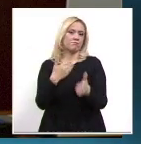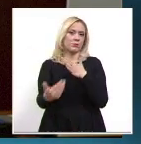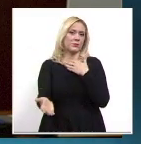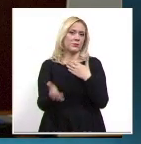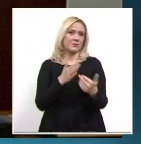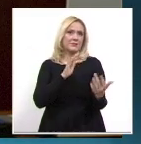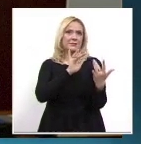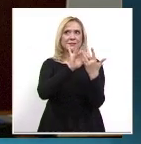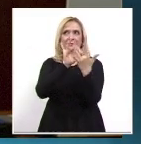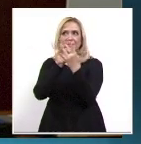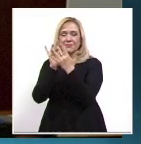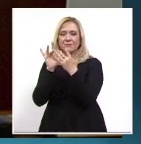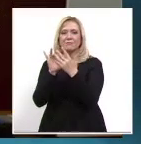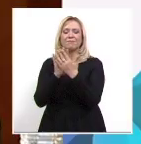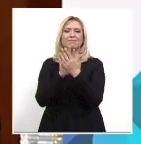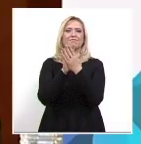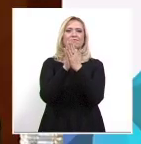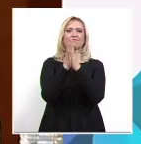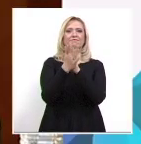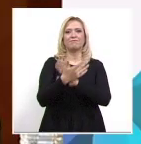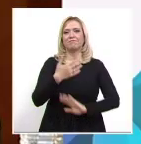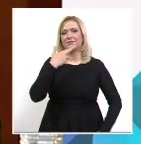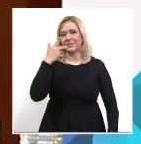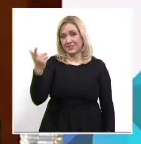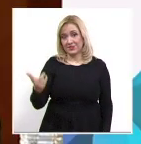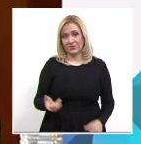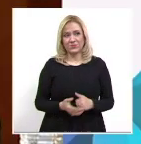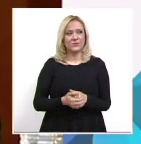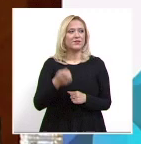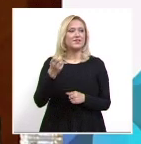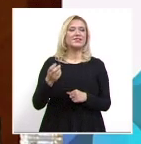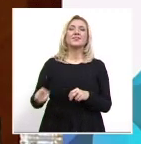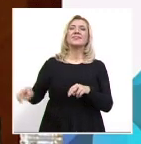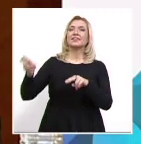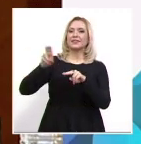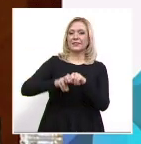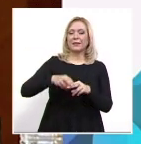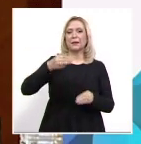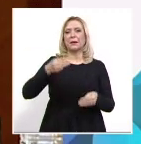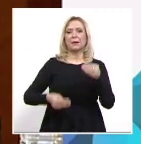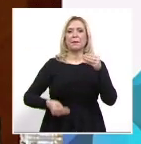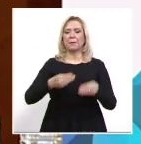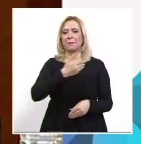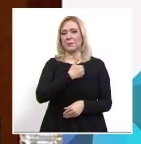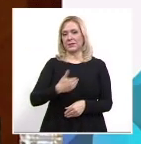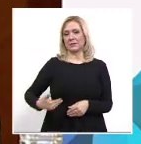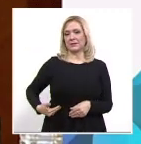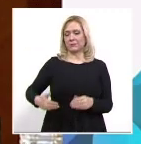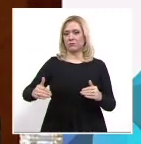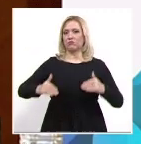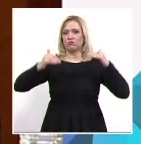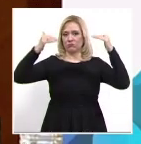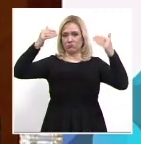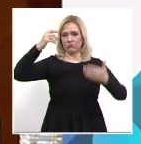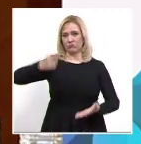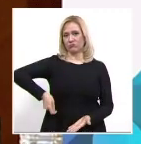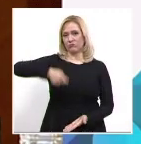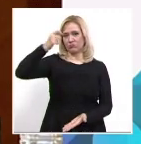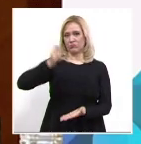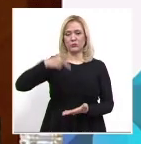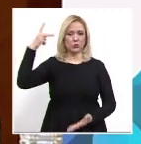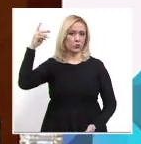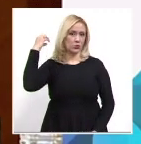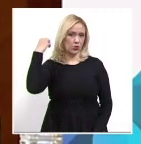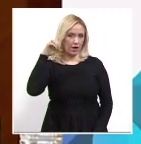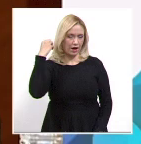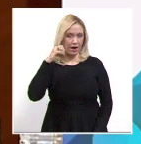comunicación y la transformación digital. En el acto, el magistrado presidente del Tribunal Superior de Justicia del Estado de